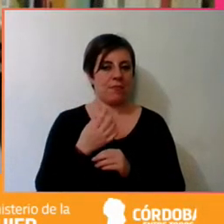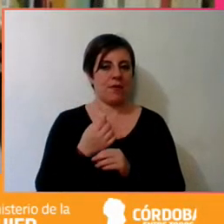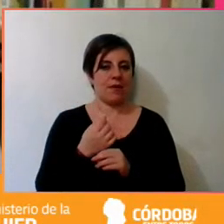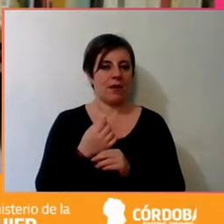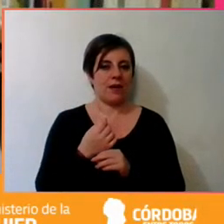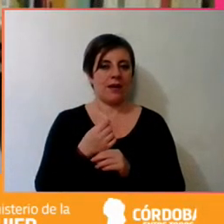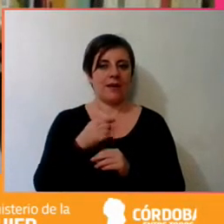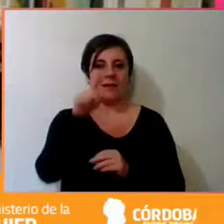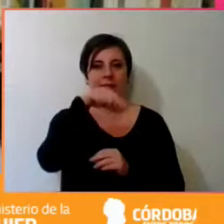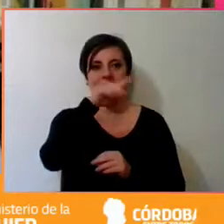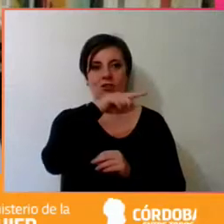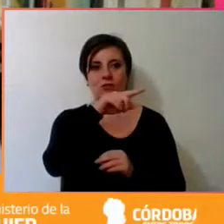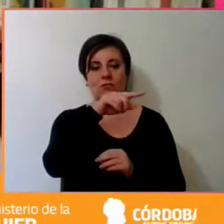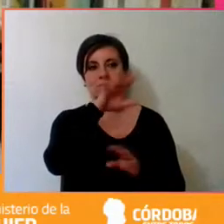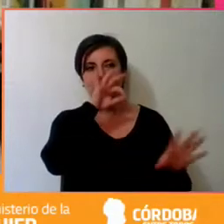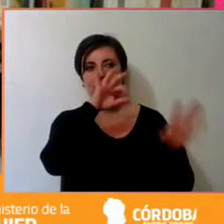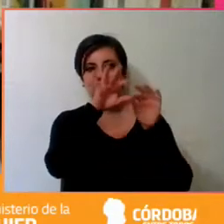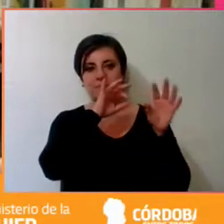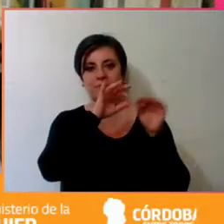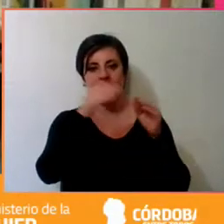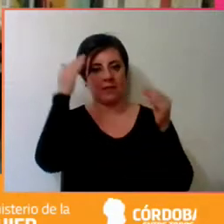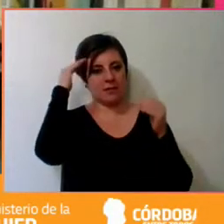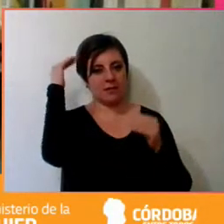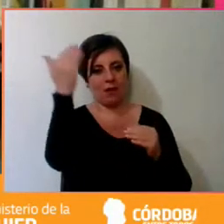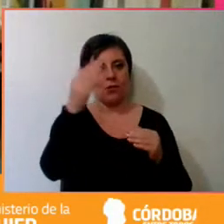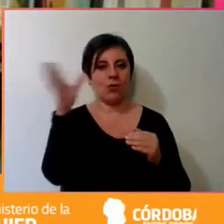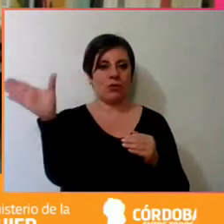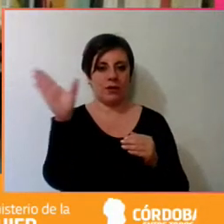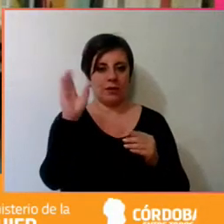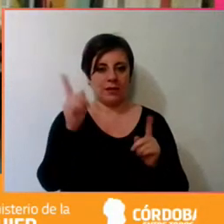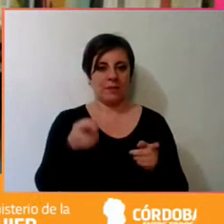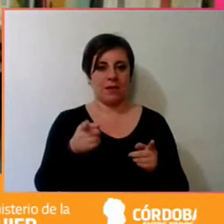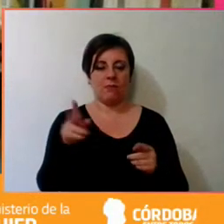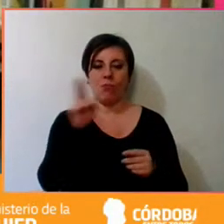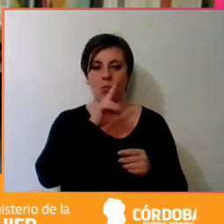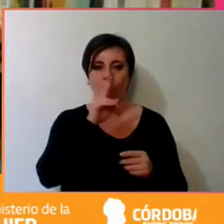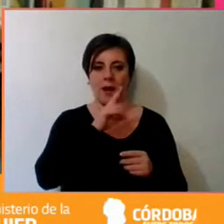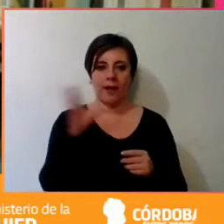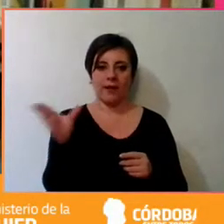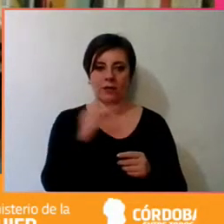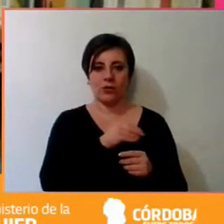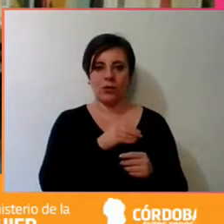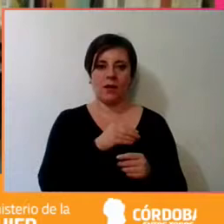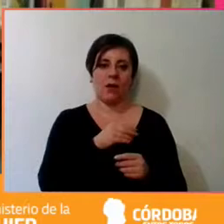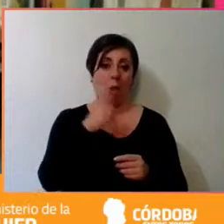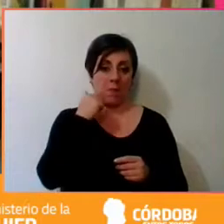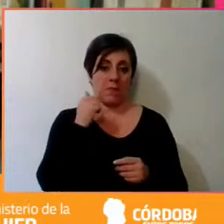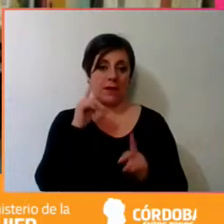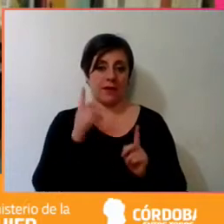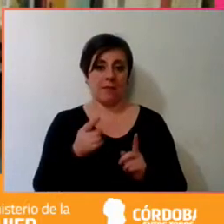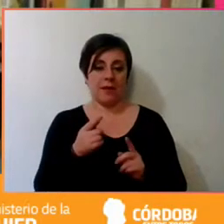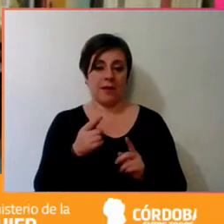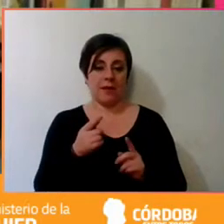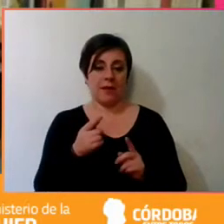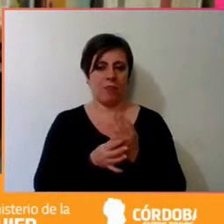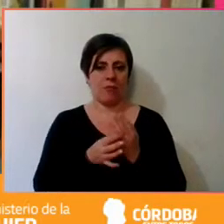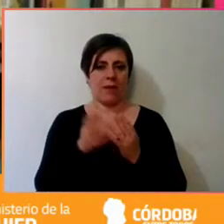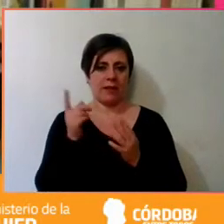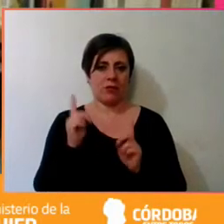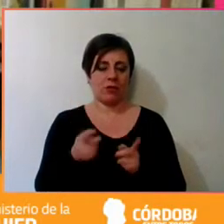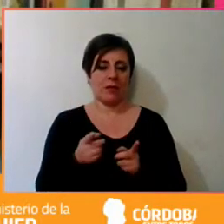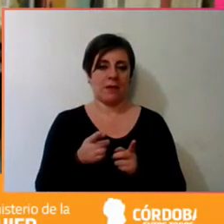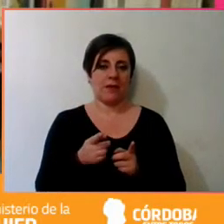lo que ellos han hecho. Saludo también a todas las mujeres que seguramente, y hombres que muy comprometidos también,